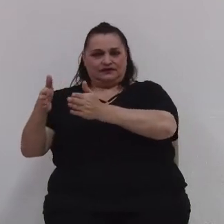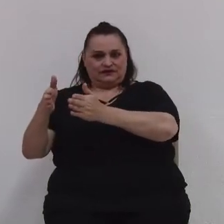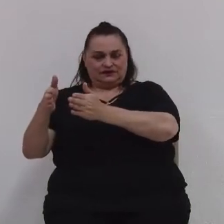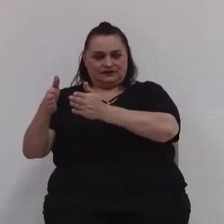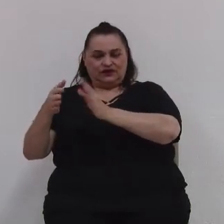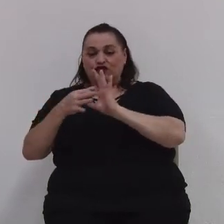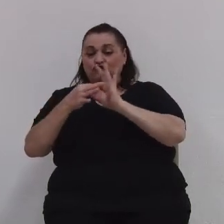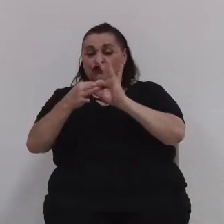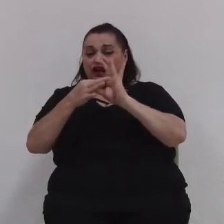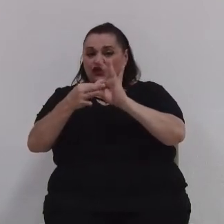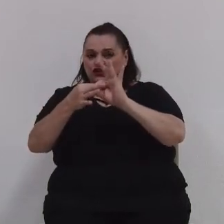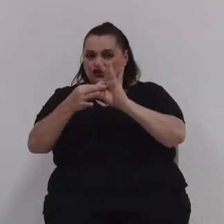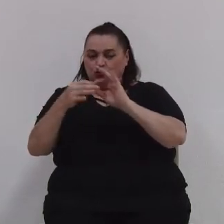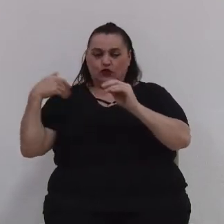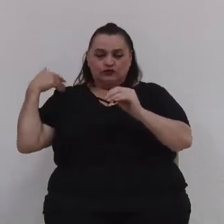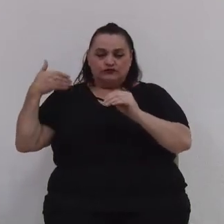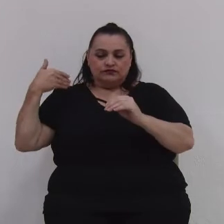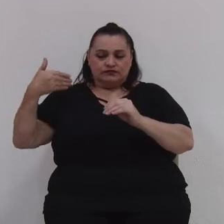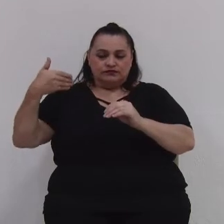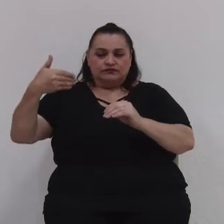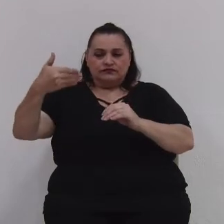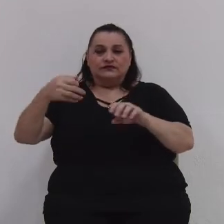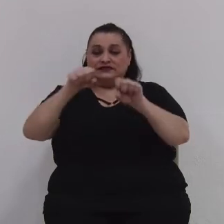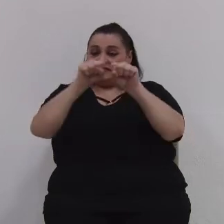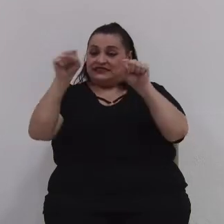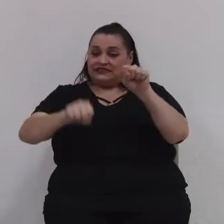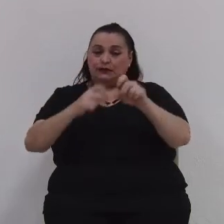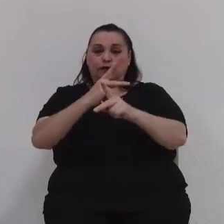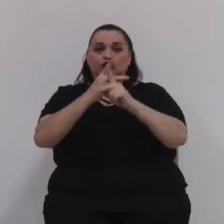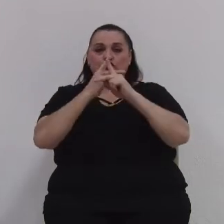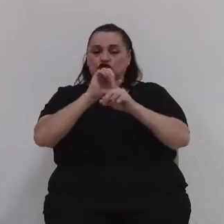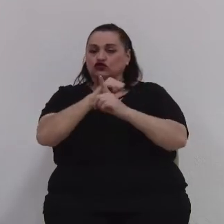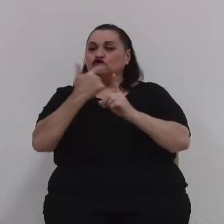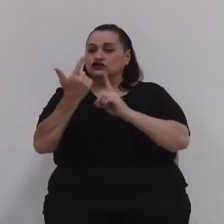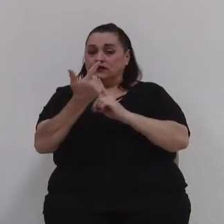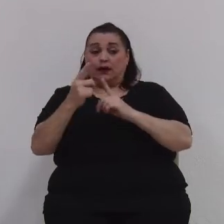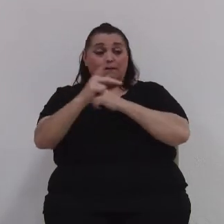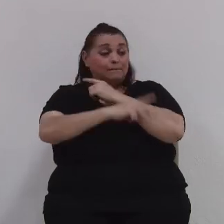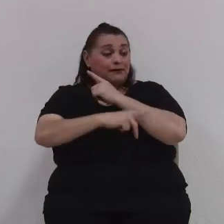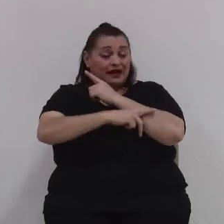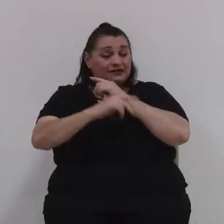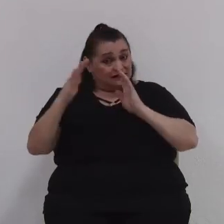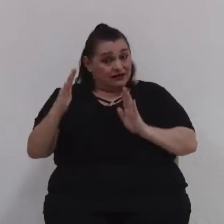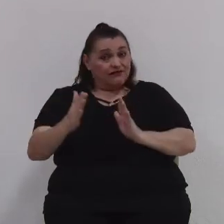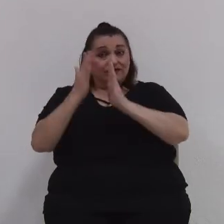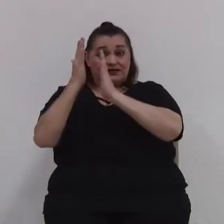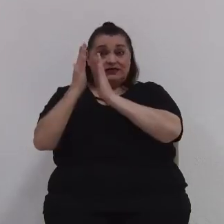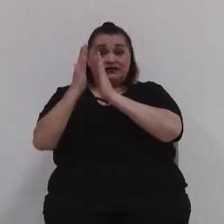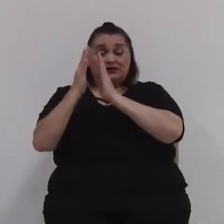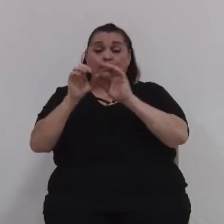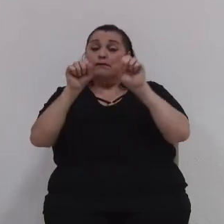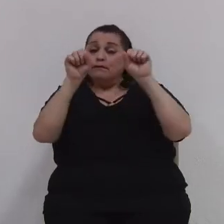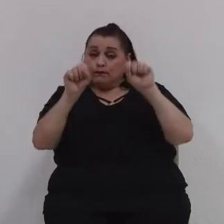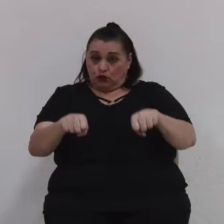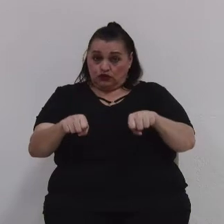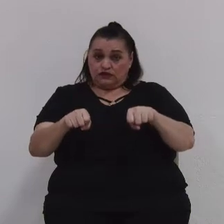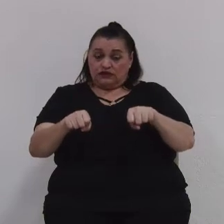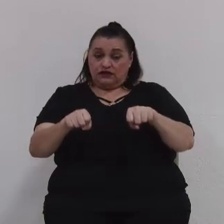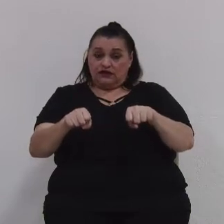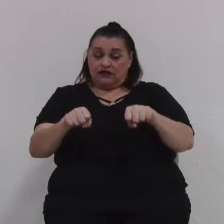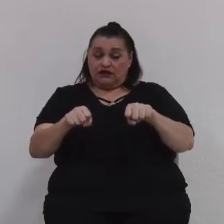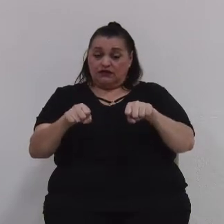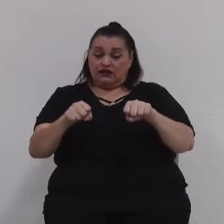relación con la trayectoria de los sistemas de protección social. Y dice, los países están enfrentando a la posibilidad, ya sea